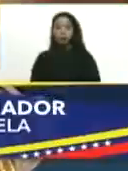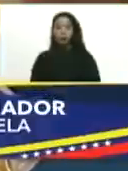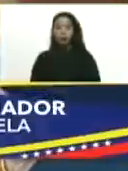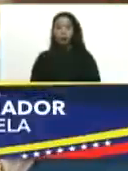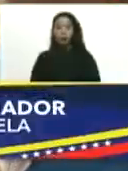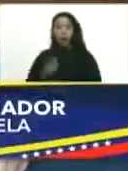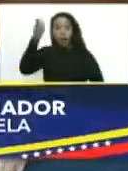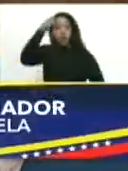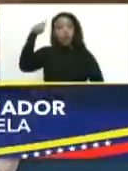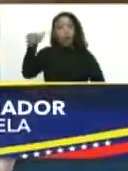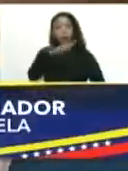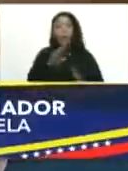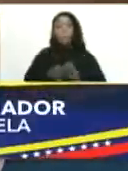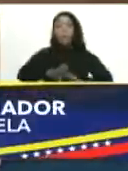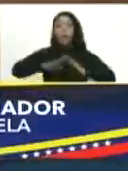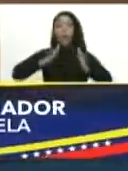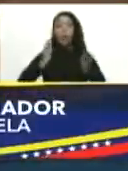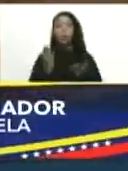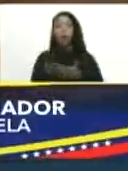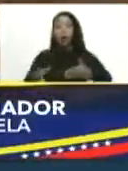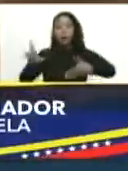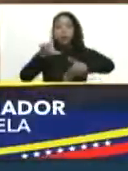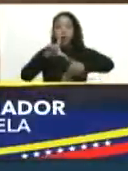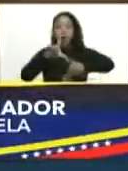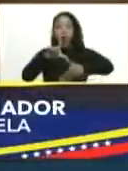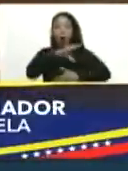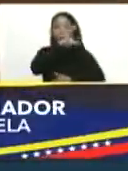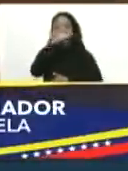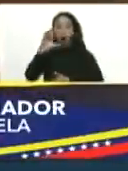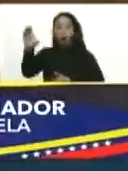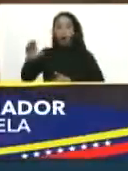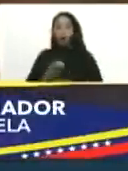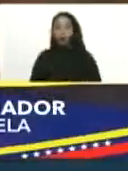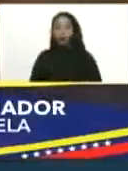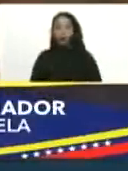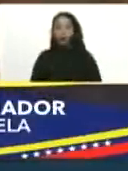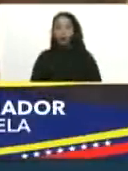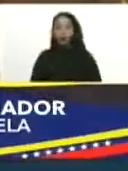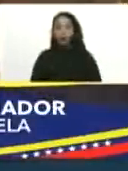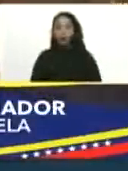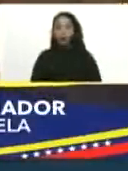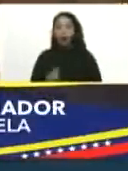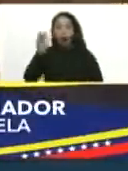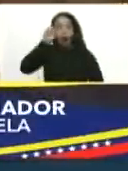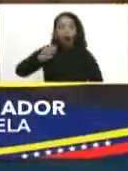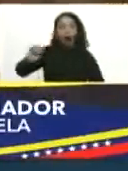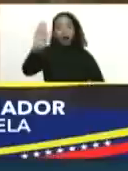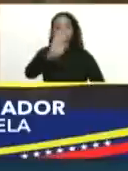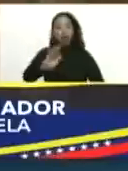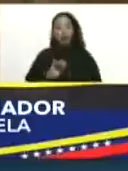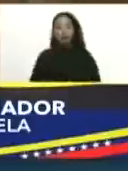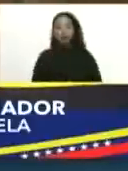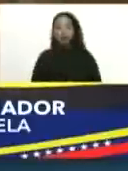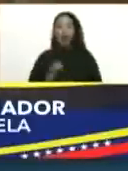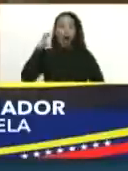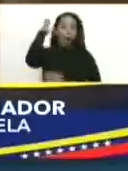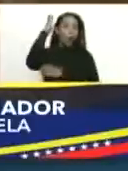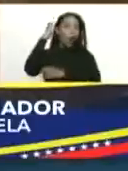los pueblos del mundo, de América Latina, del Caribe, de Asia, de